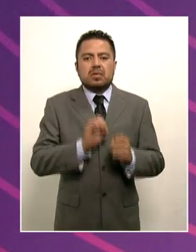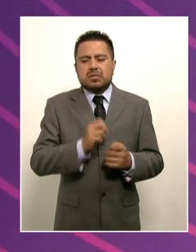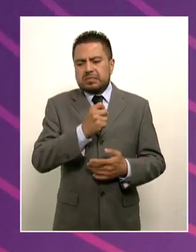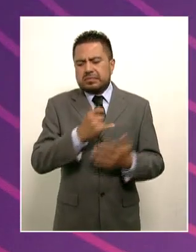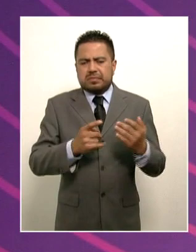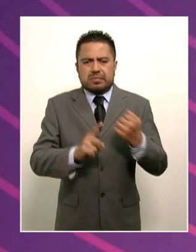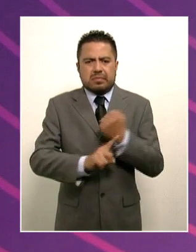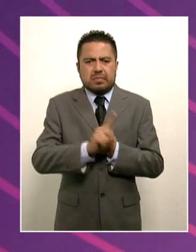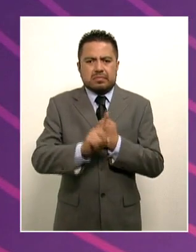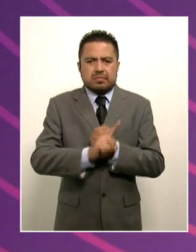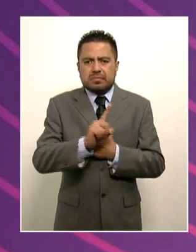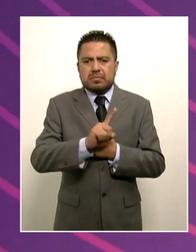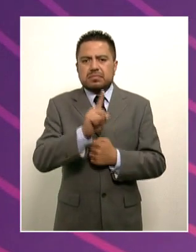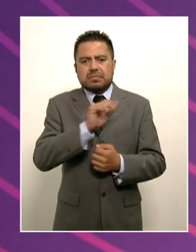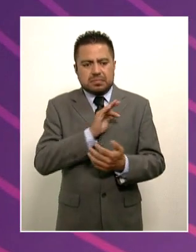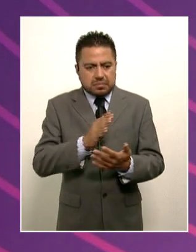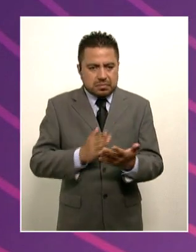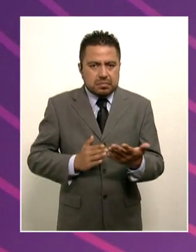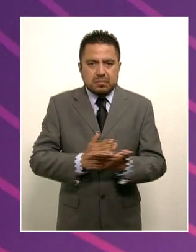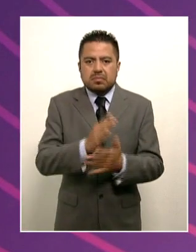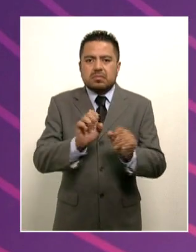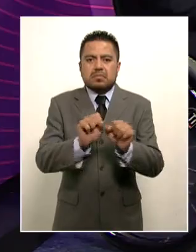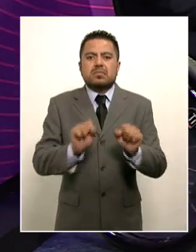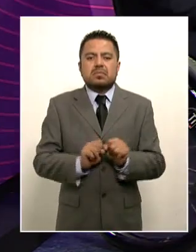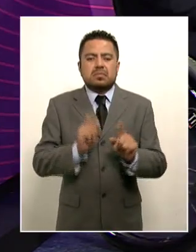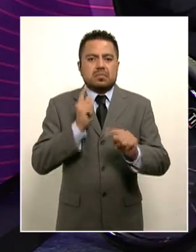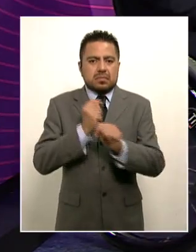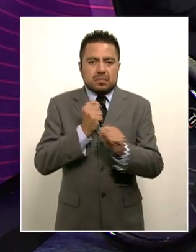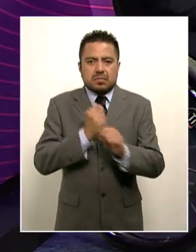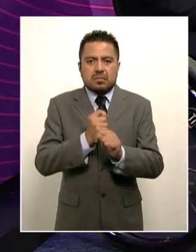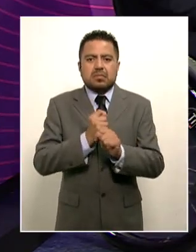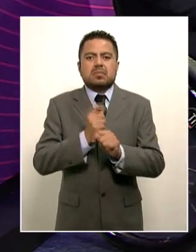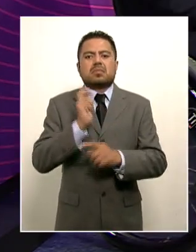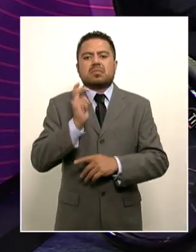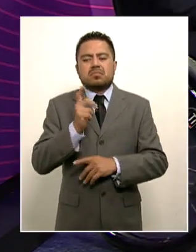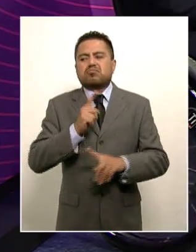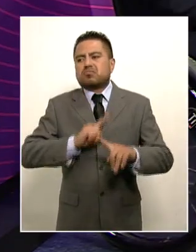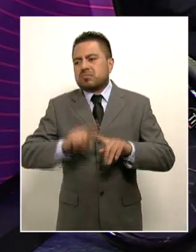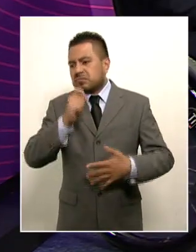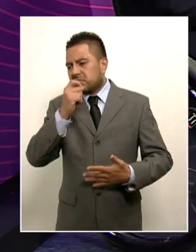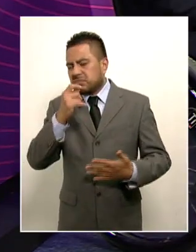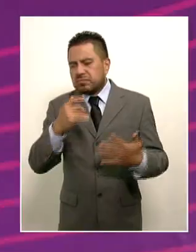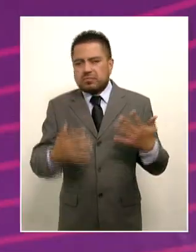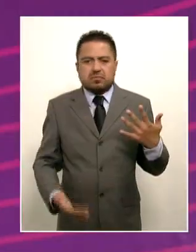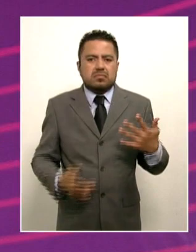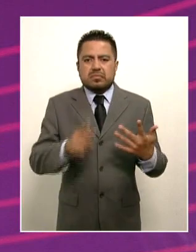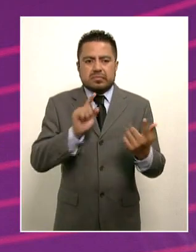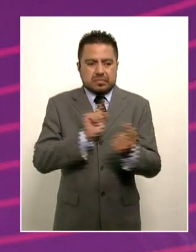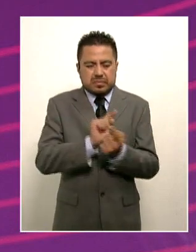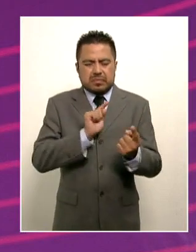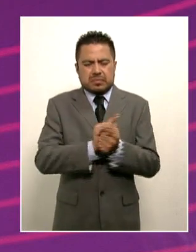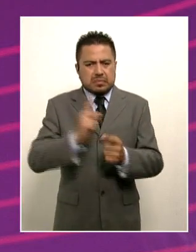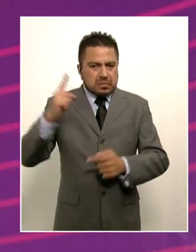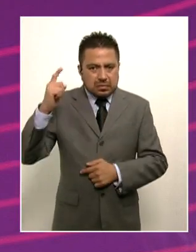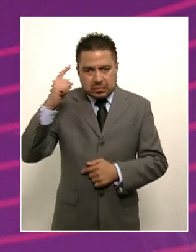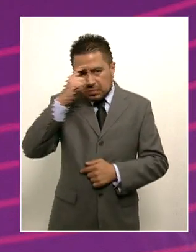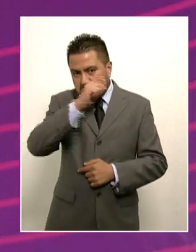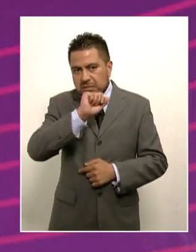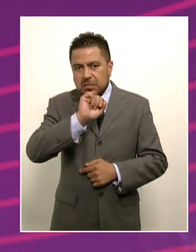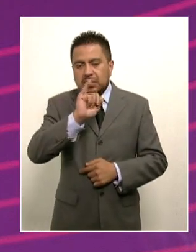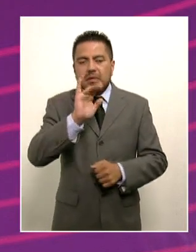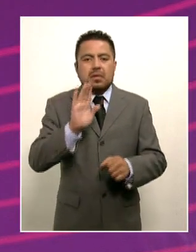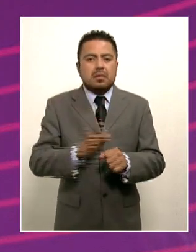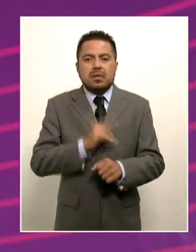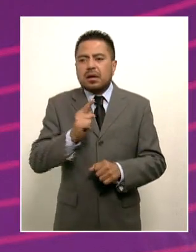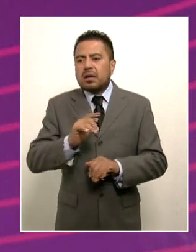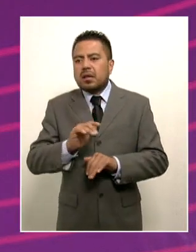de problemáticas en el acceso al sistema de transporte colectivo, en fin, pues te enfrentas ya a dificultades, porque